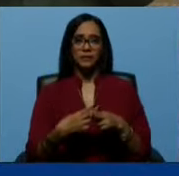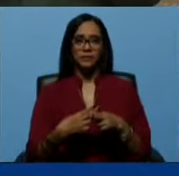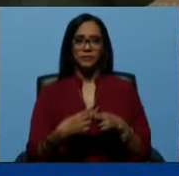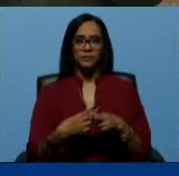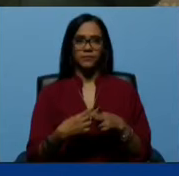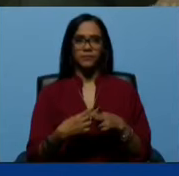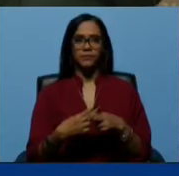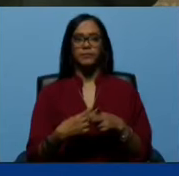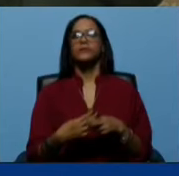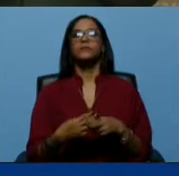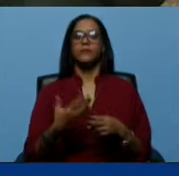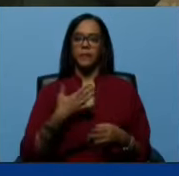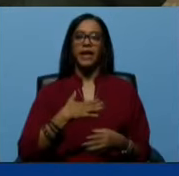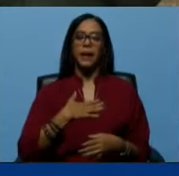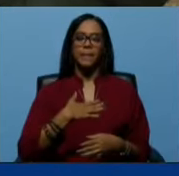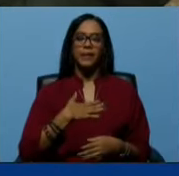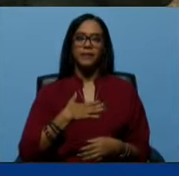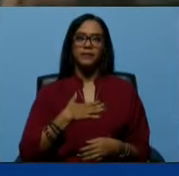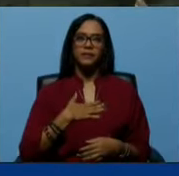Por eso para mí